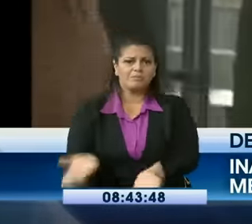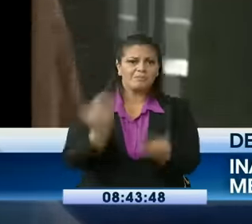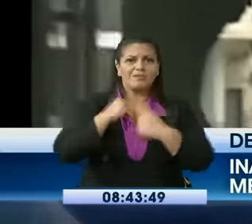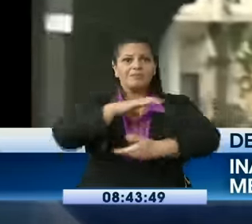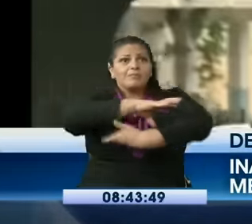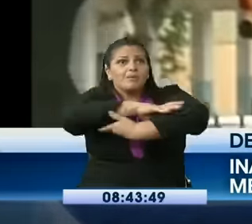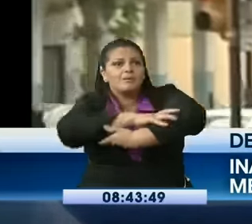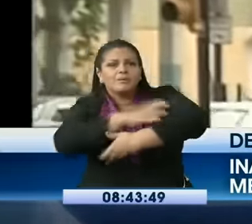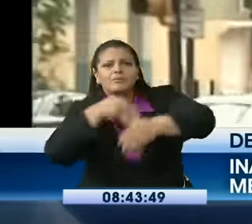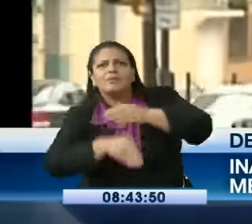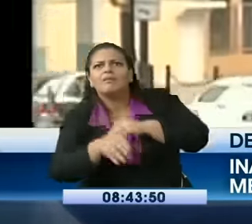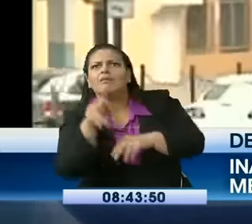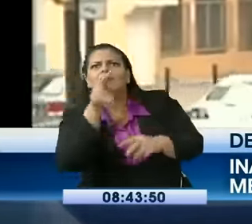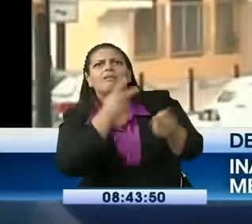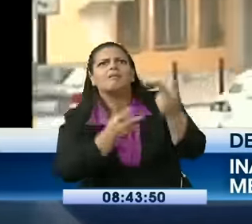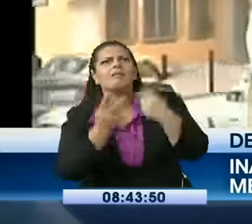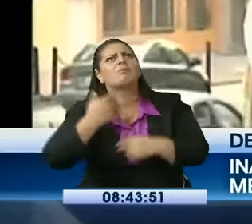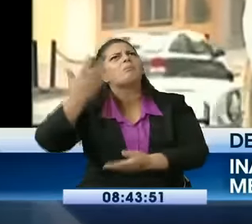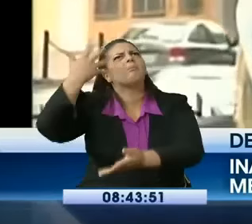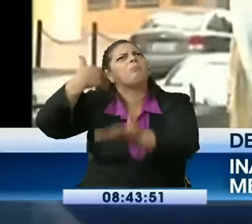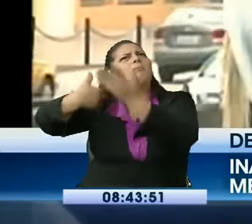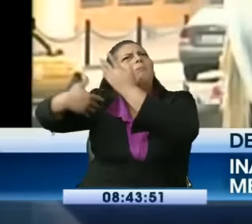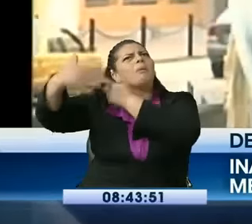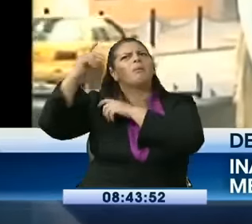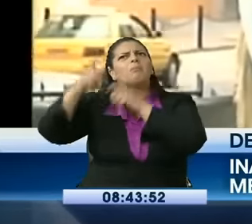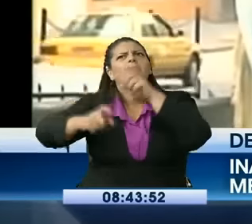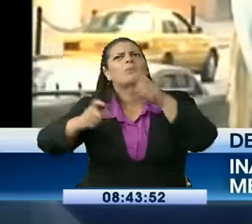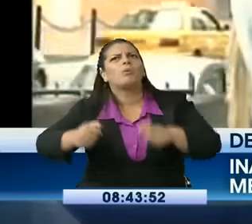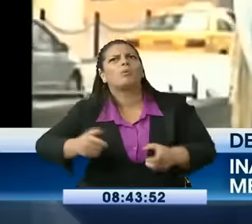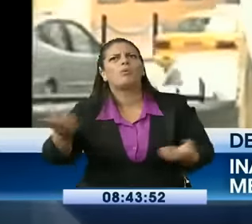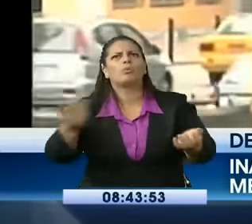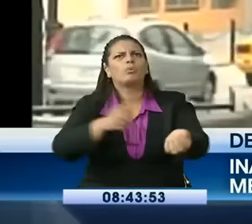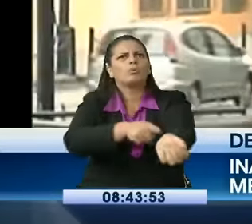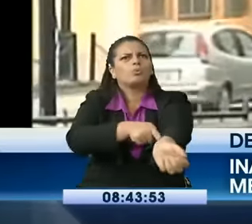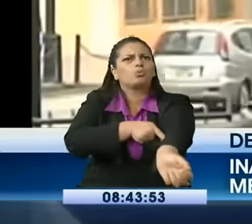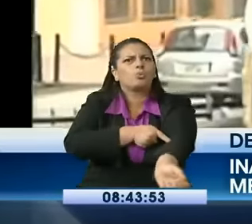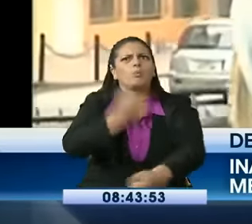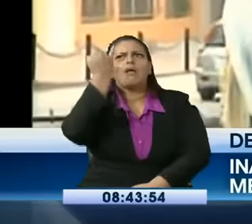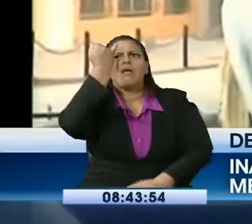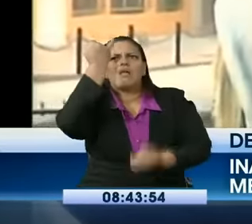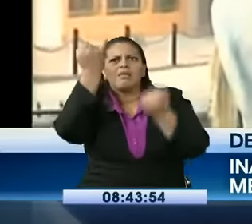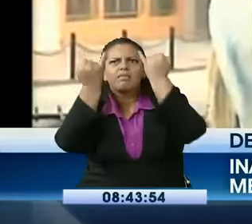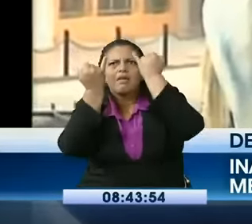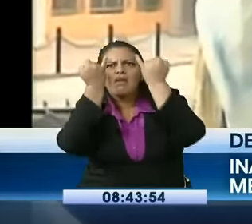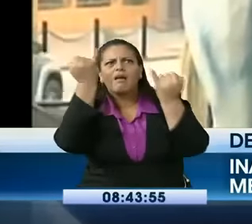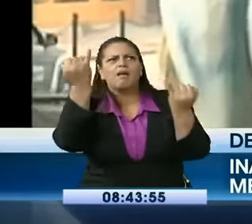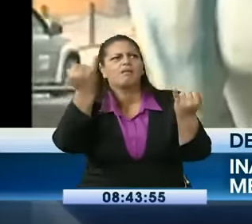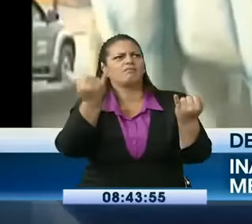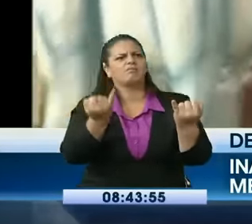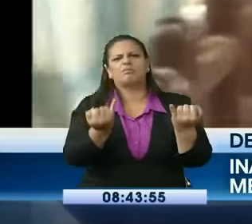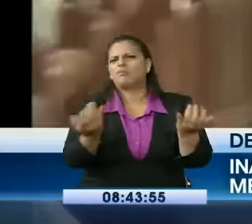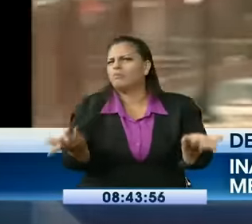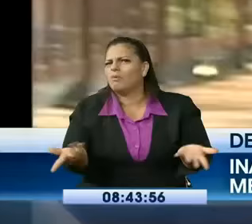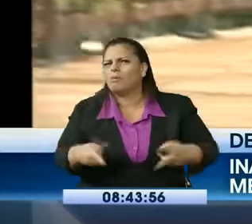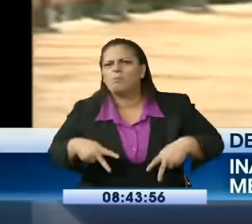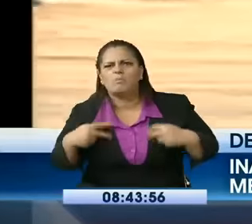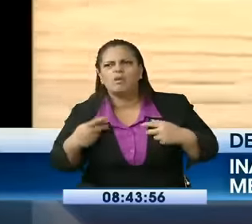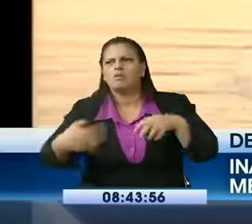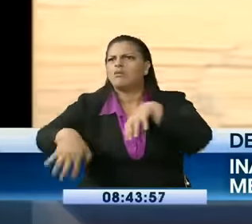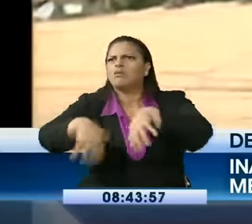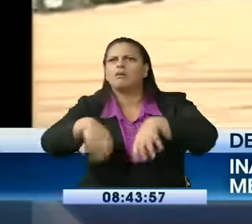forma entretenida un poco más sobre la Edad Media, aquella edad que es desde el siglo V hasta el siglo XV. Recordemos, bueno,